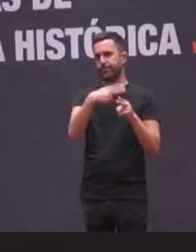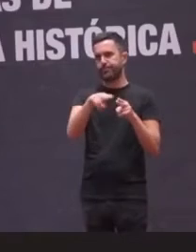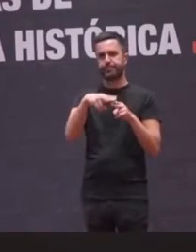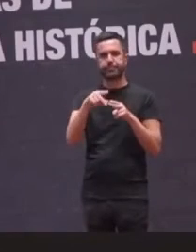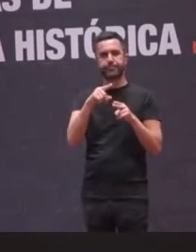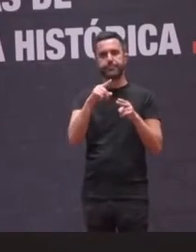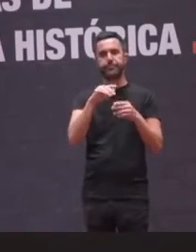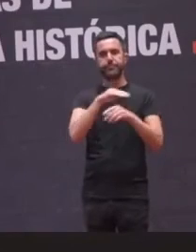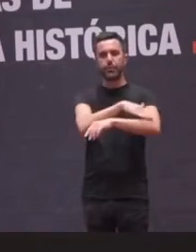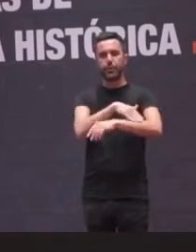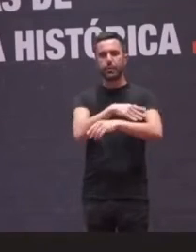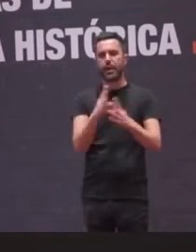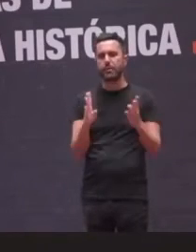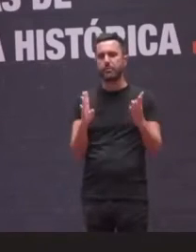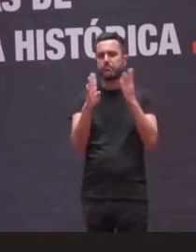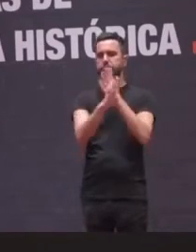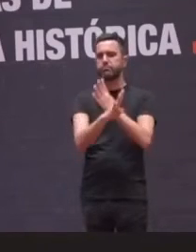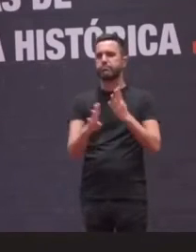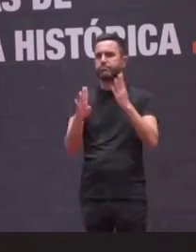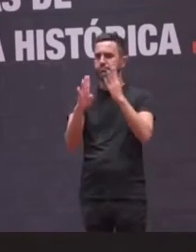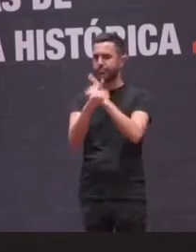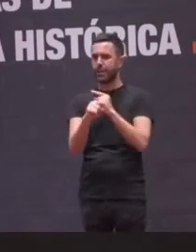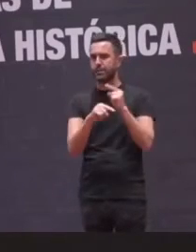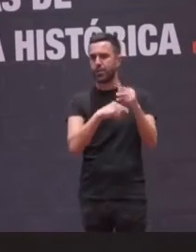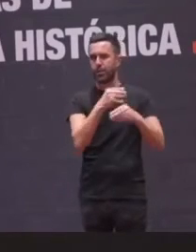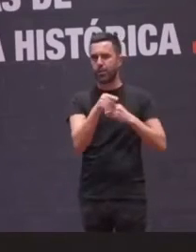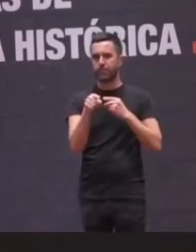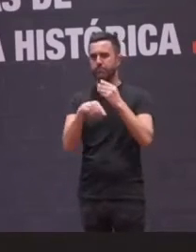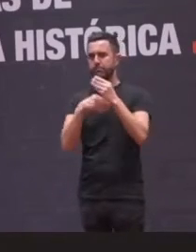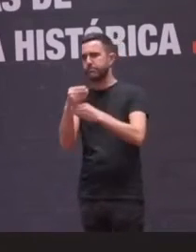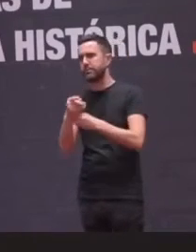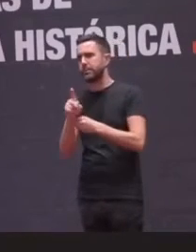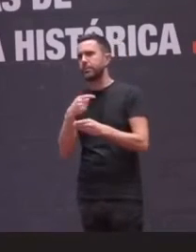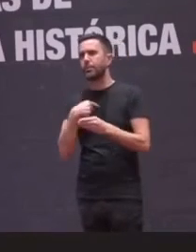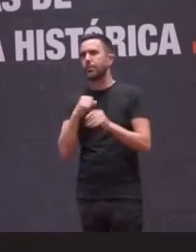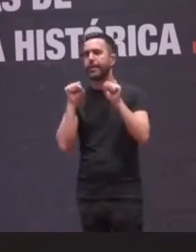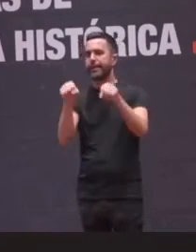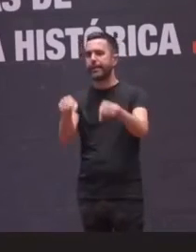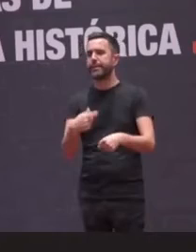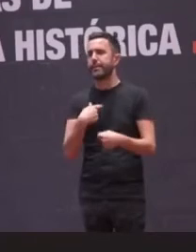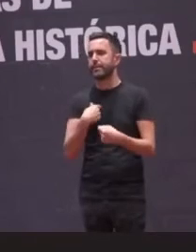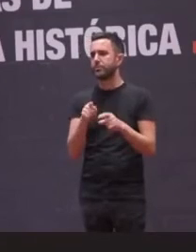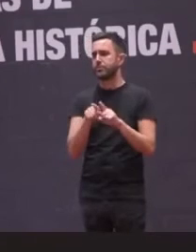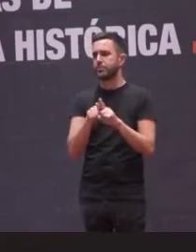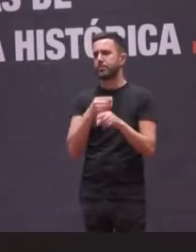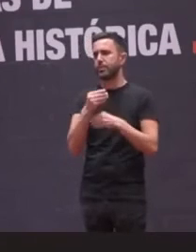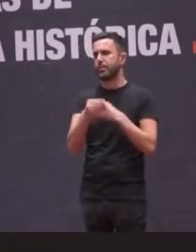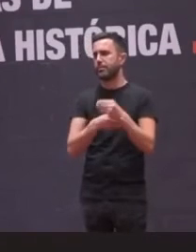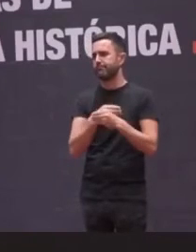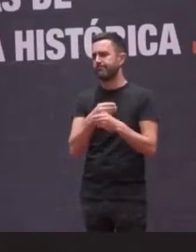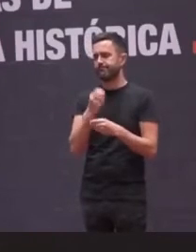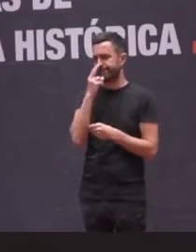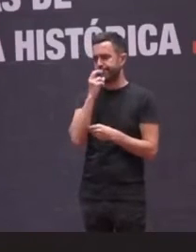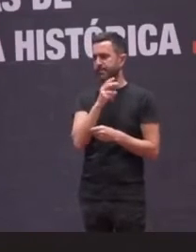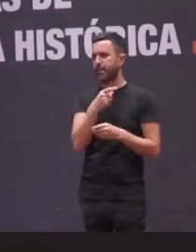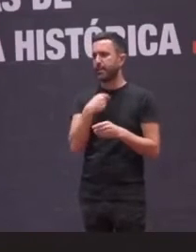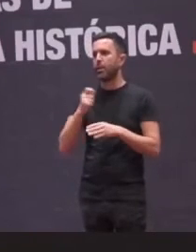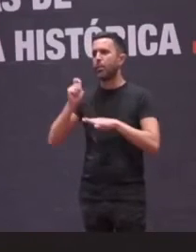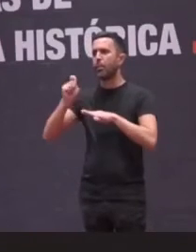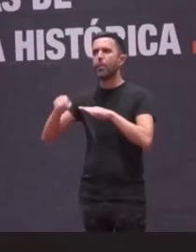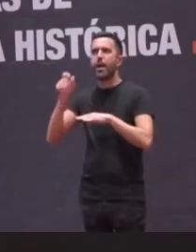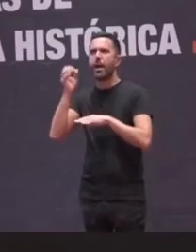lo que hace é lo que o outro non quiso hacer, se hai ese retraso desleal, a acción non cabería. E a Suiza aí está moi